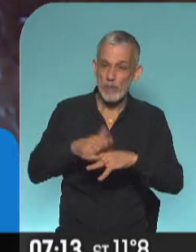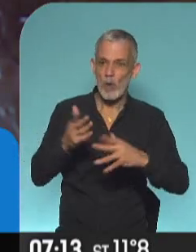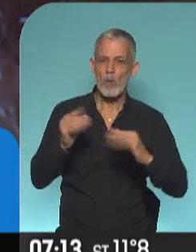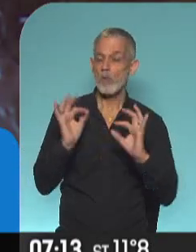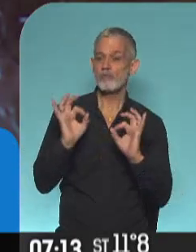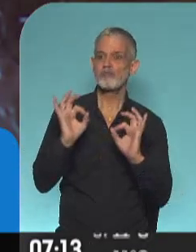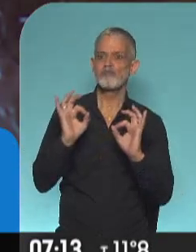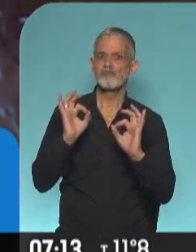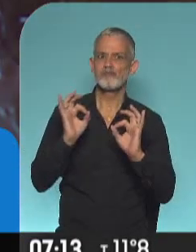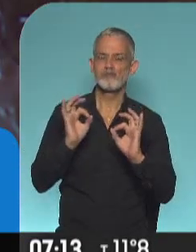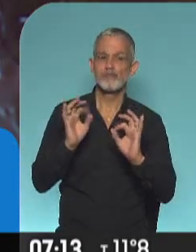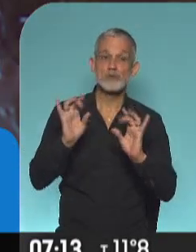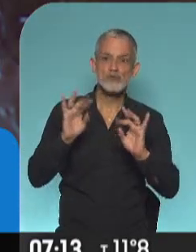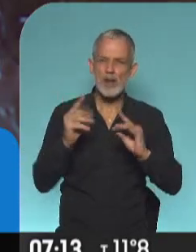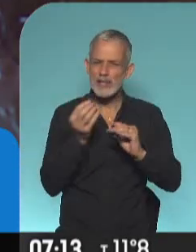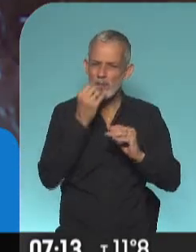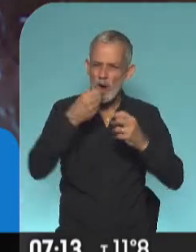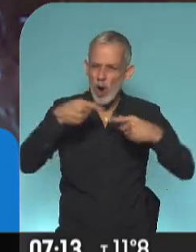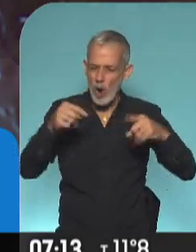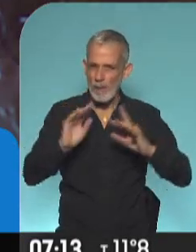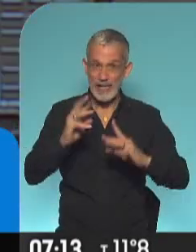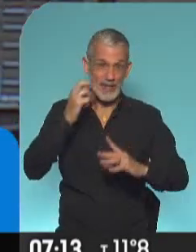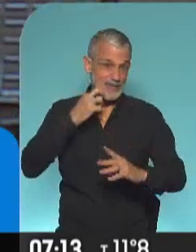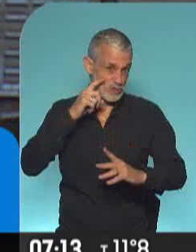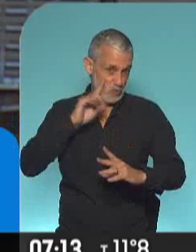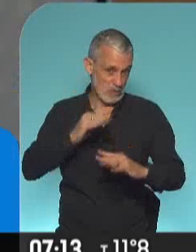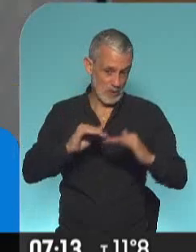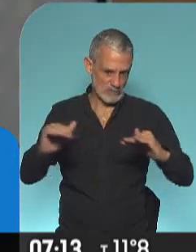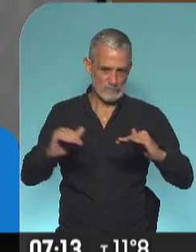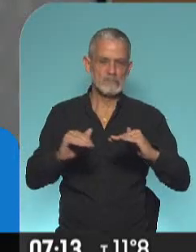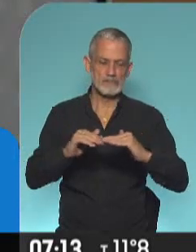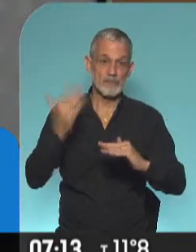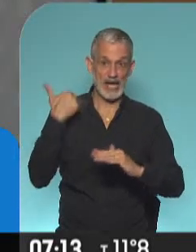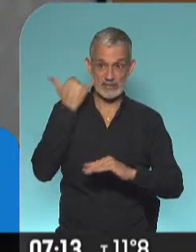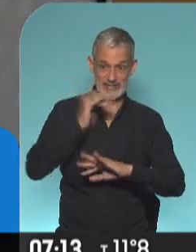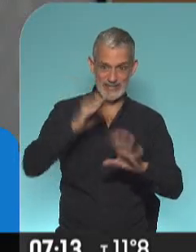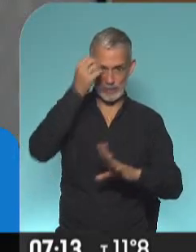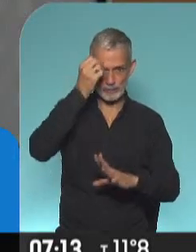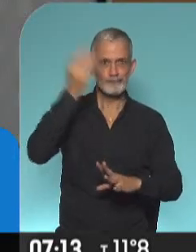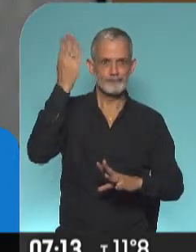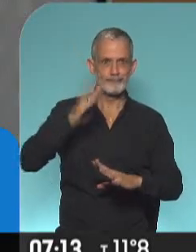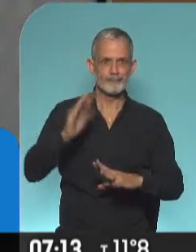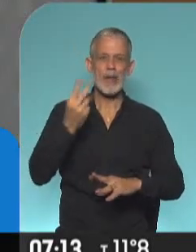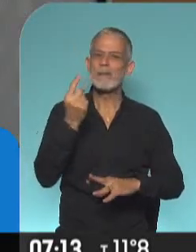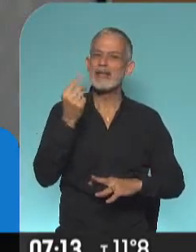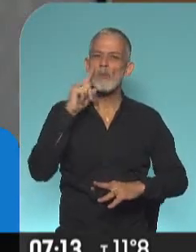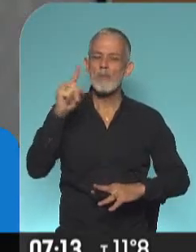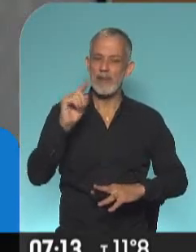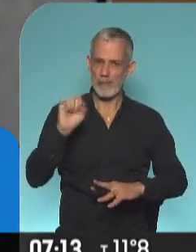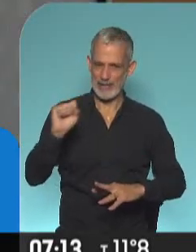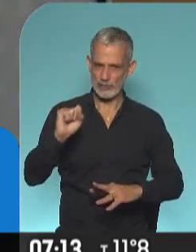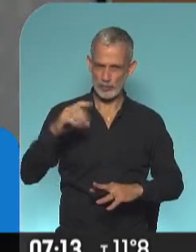cubrir la canasta alimentaria hasta ahora y hasta por ahí. Sí, justamente ayer también se oficializó el salario mínimo de 21.000